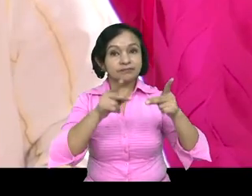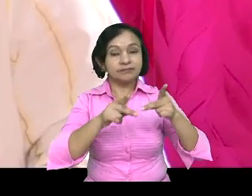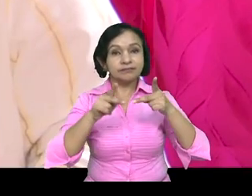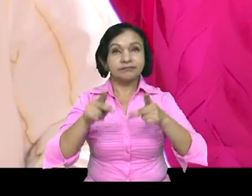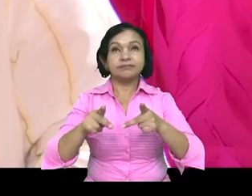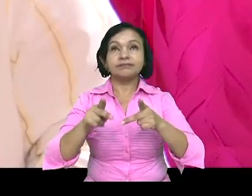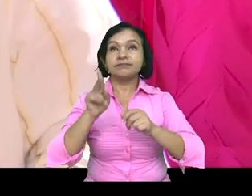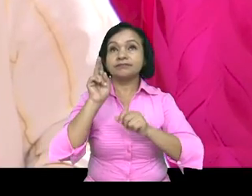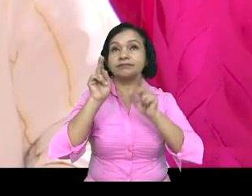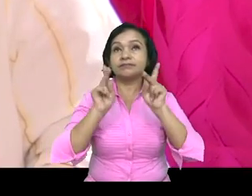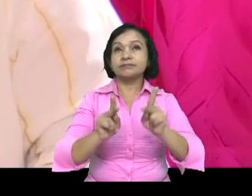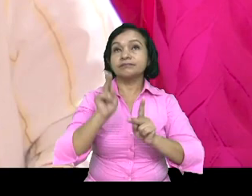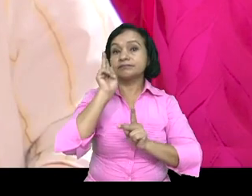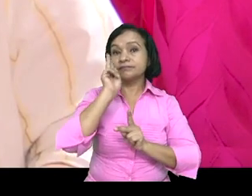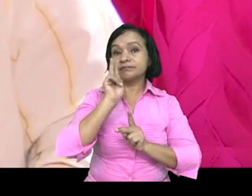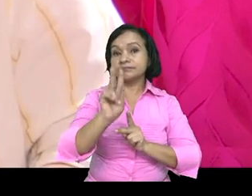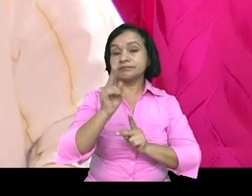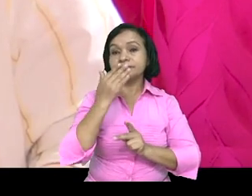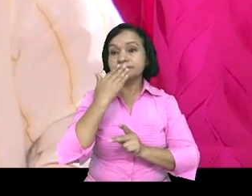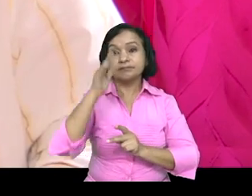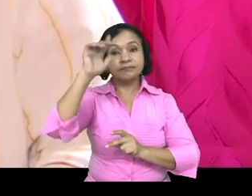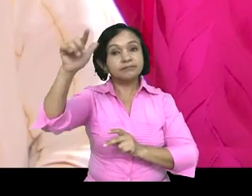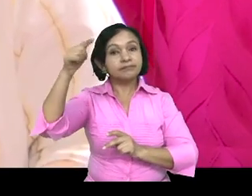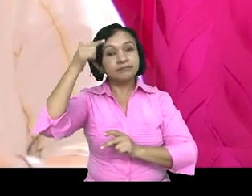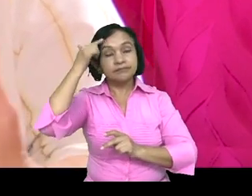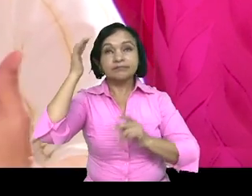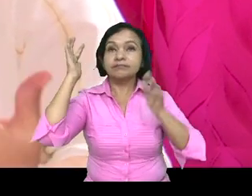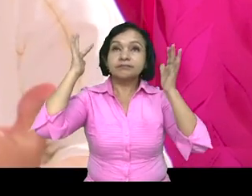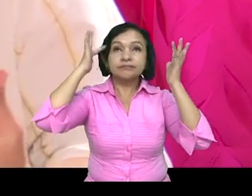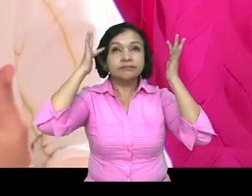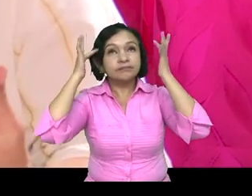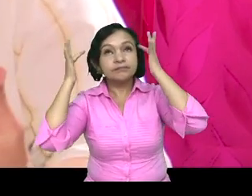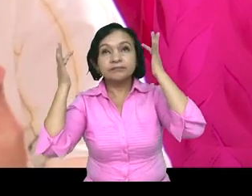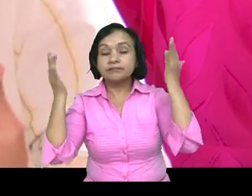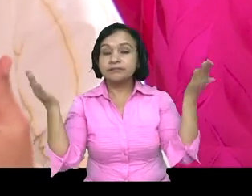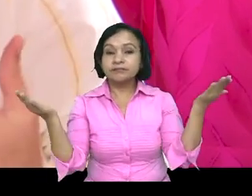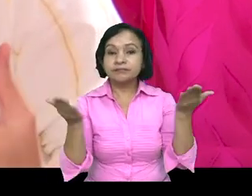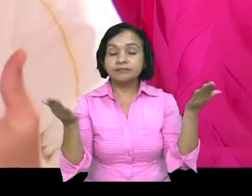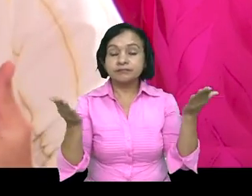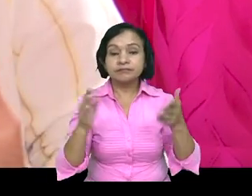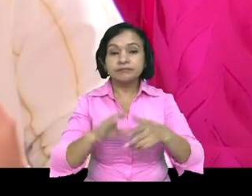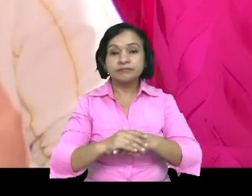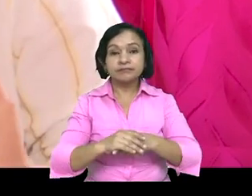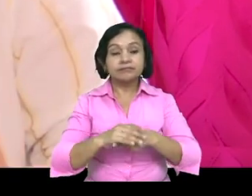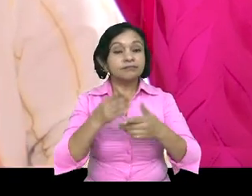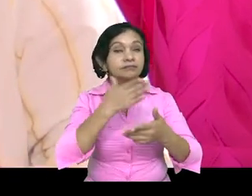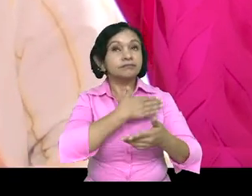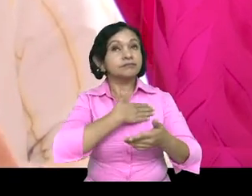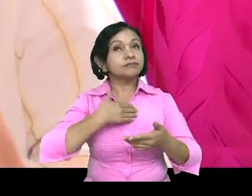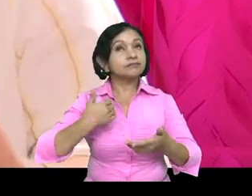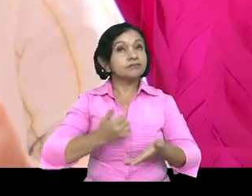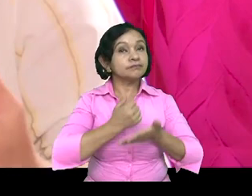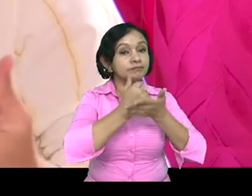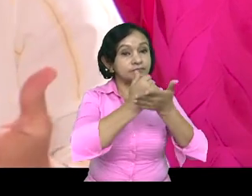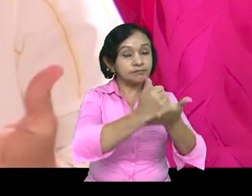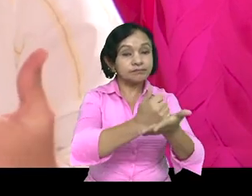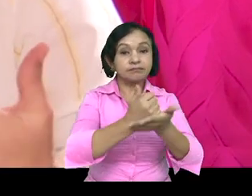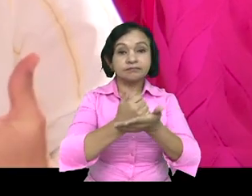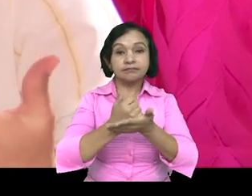gente ve pues cómo este buen gobierno se ha venido preocupando por llevarle